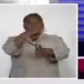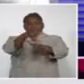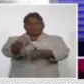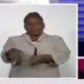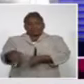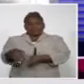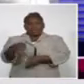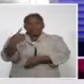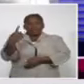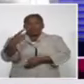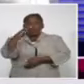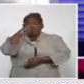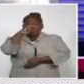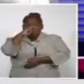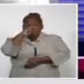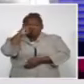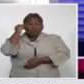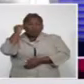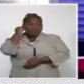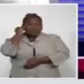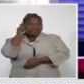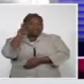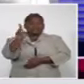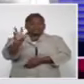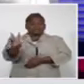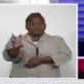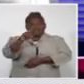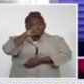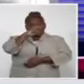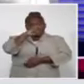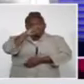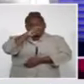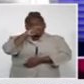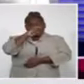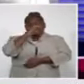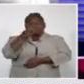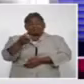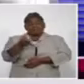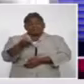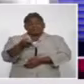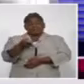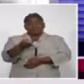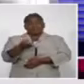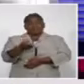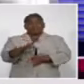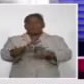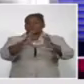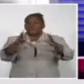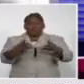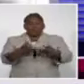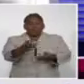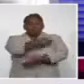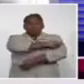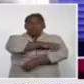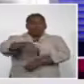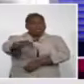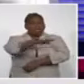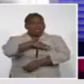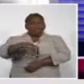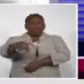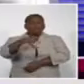niña de 13 años por la que también tuvimos todo el pueblo conocimiento de